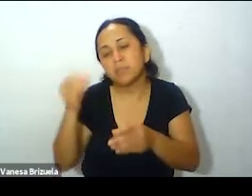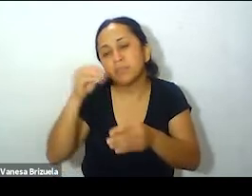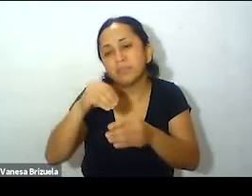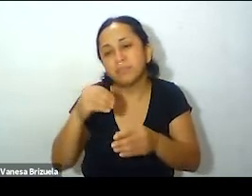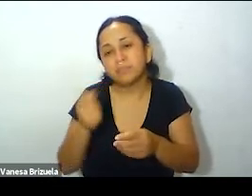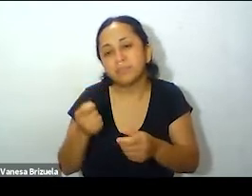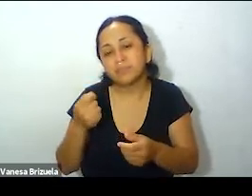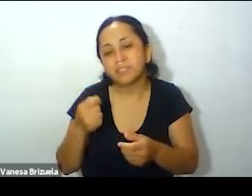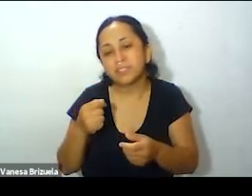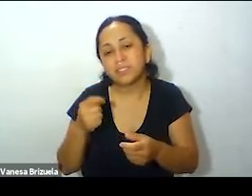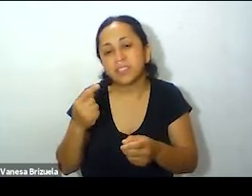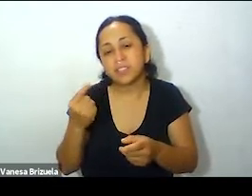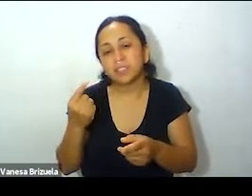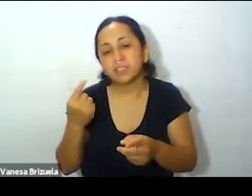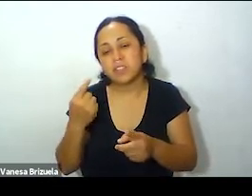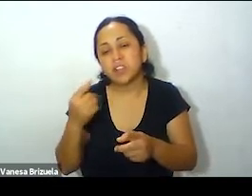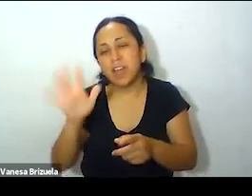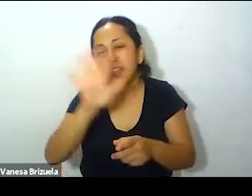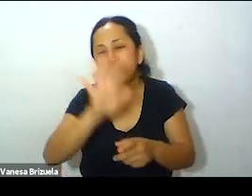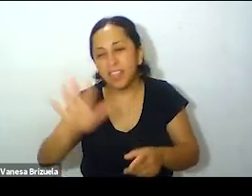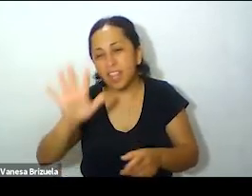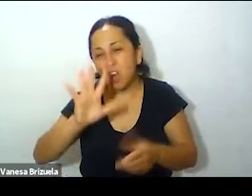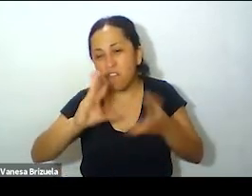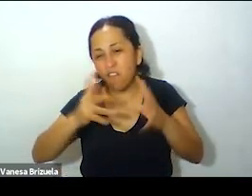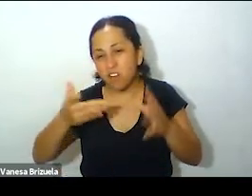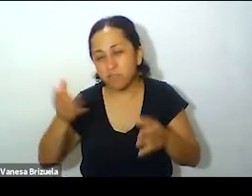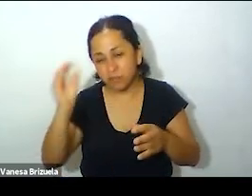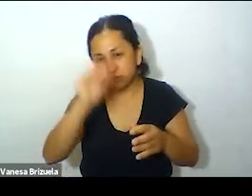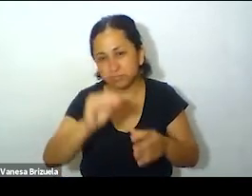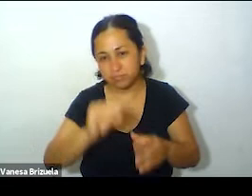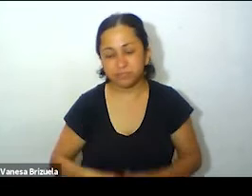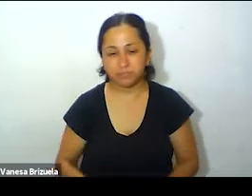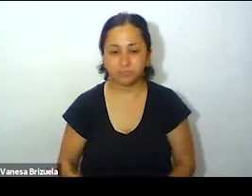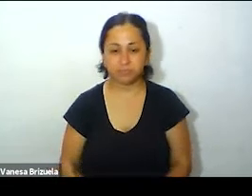sumarle algún tipo de estilo.